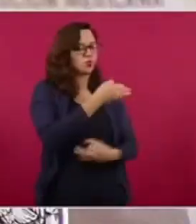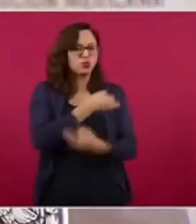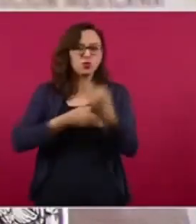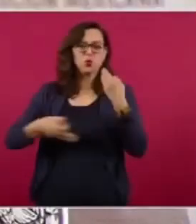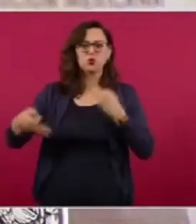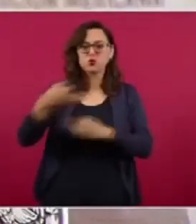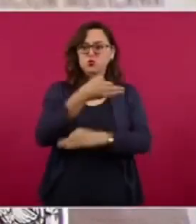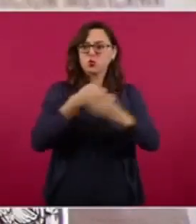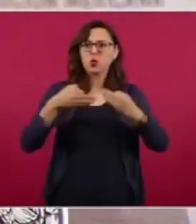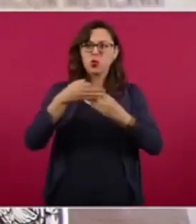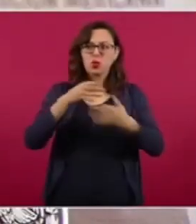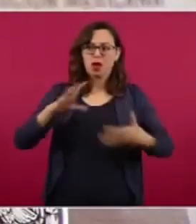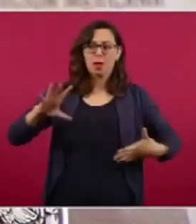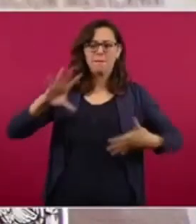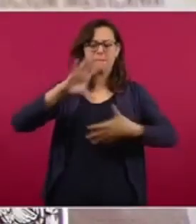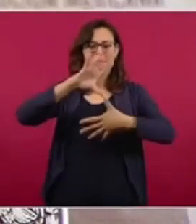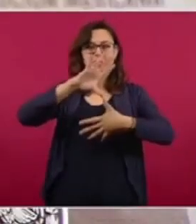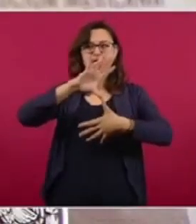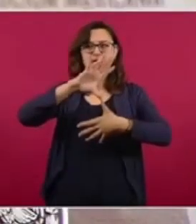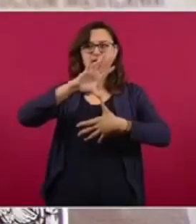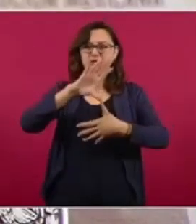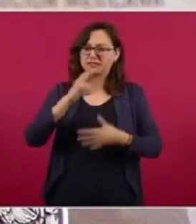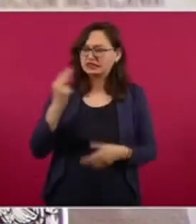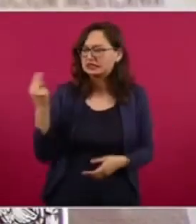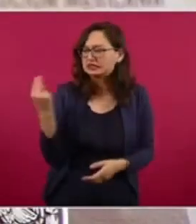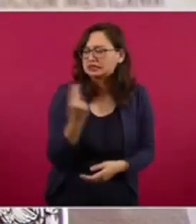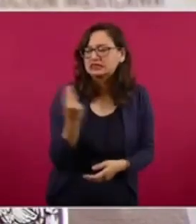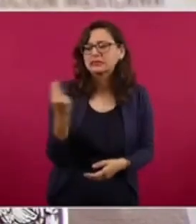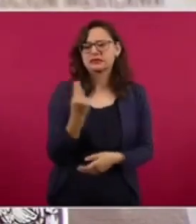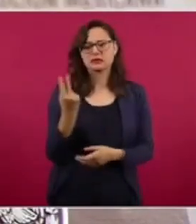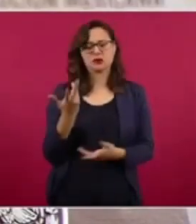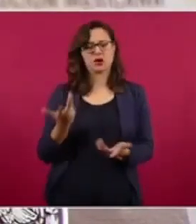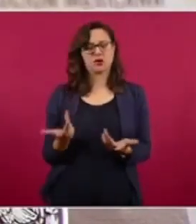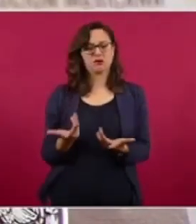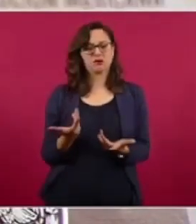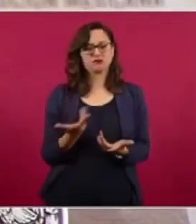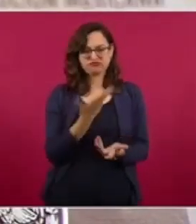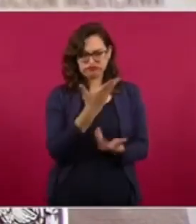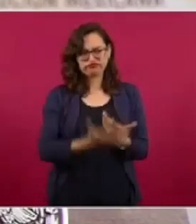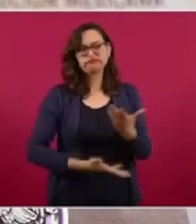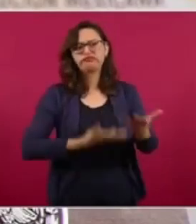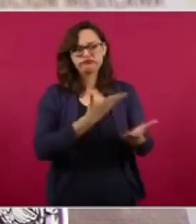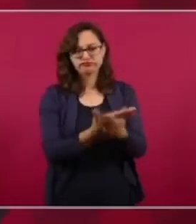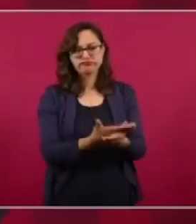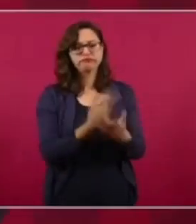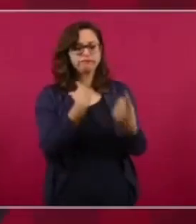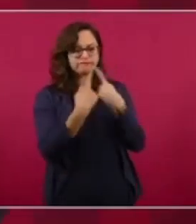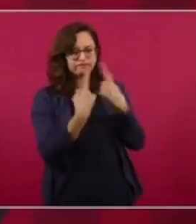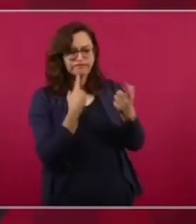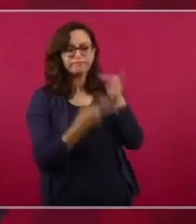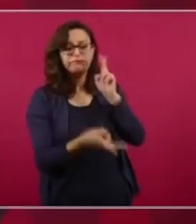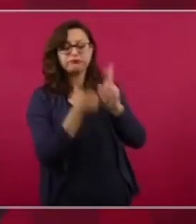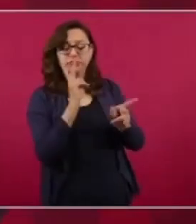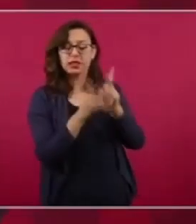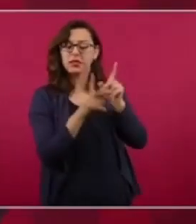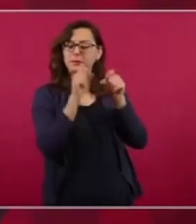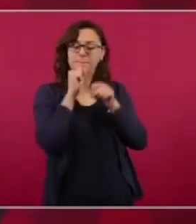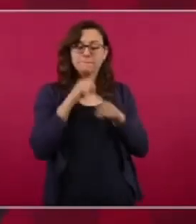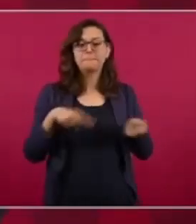Vamos a hablar de eso. Quiero también tratarle el tema de Centroamérica,